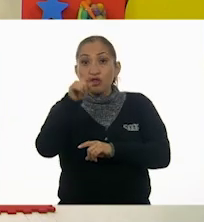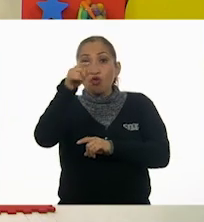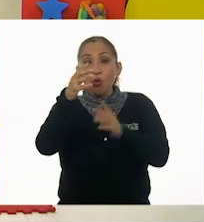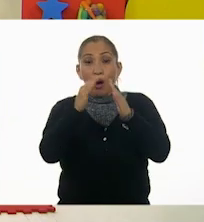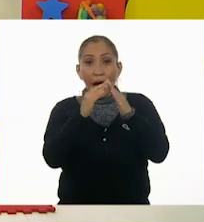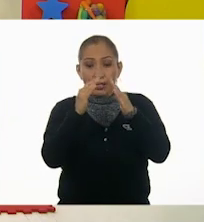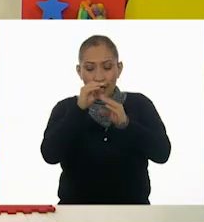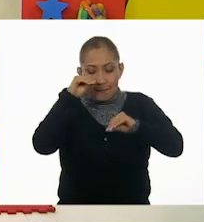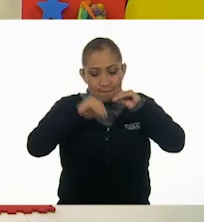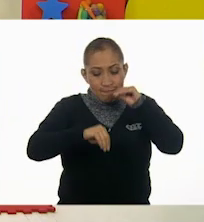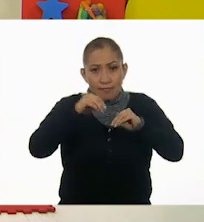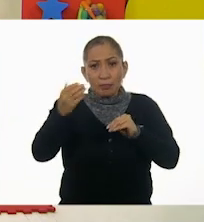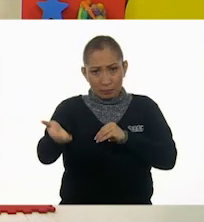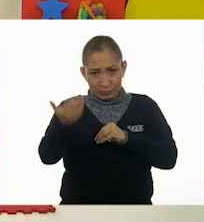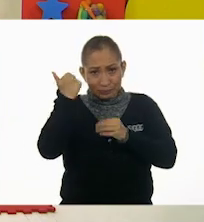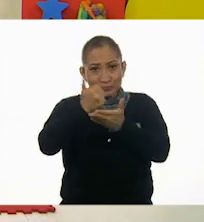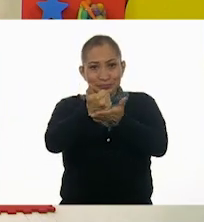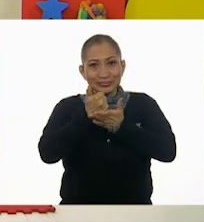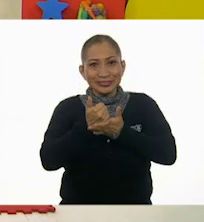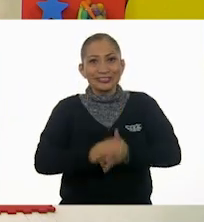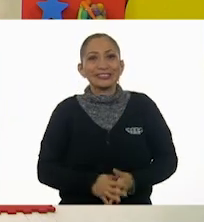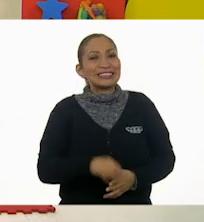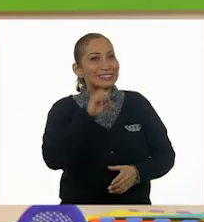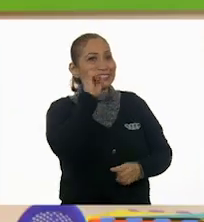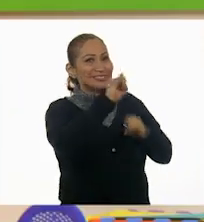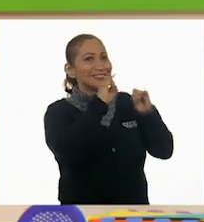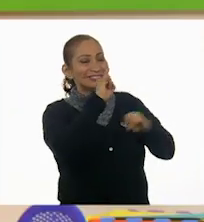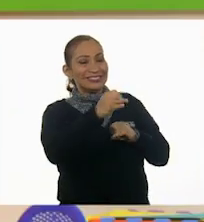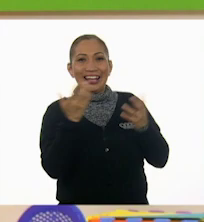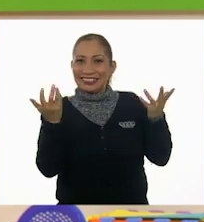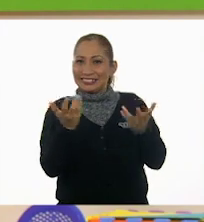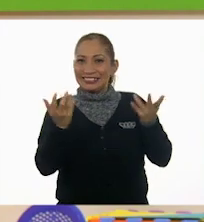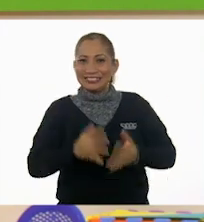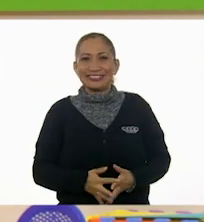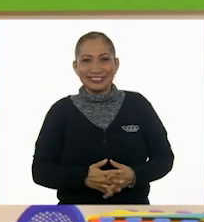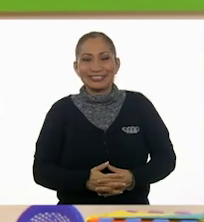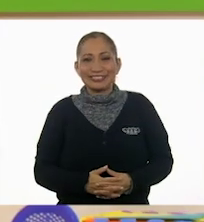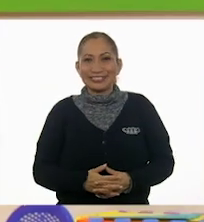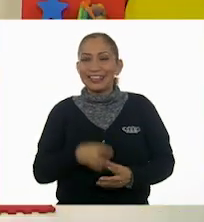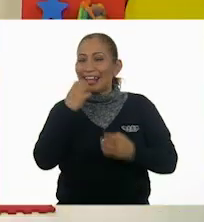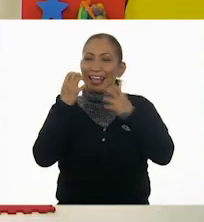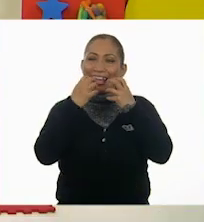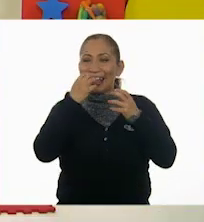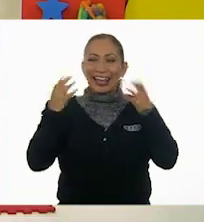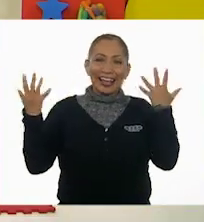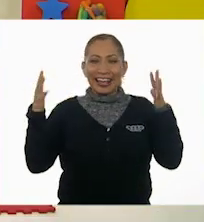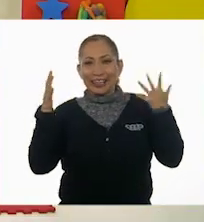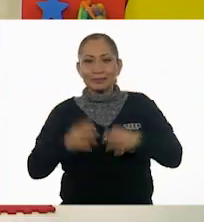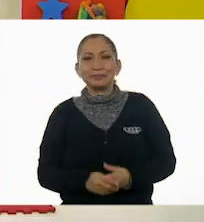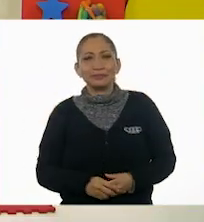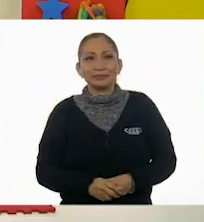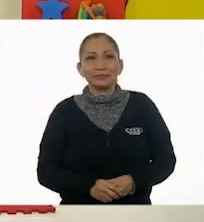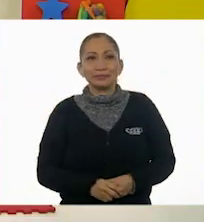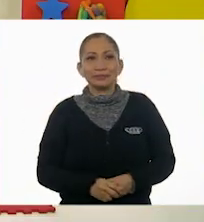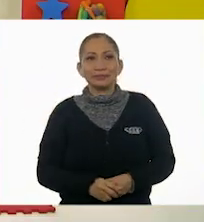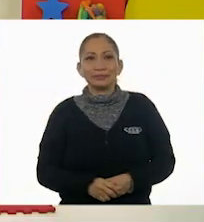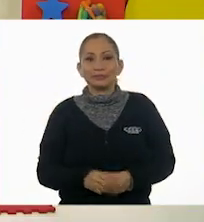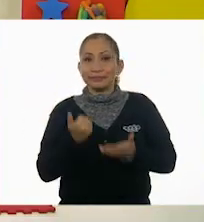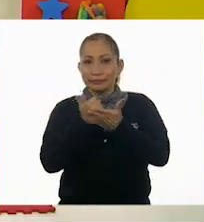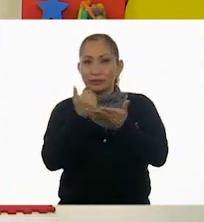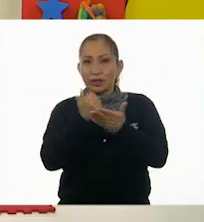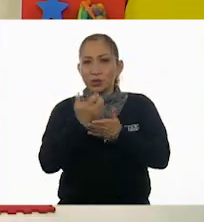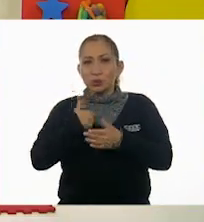en casa, participen con nosotras. ¡Sí! ¡Vamos a hacerlo! A ver, te ayudo. Es que